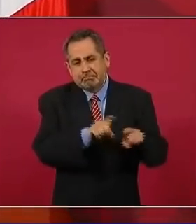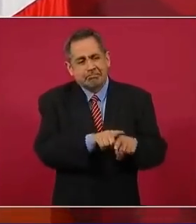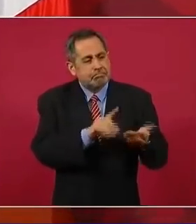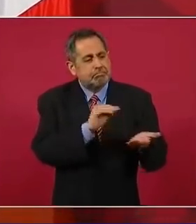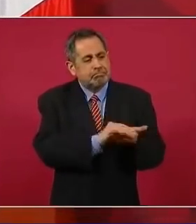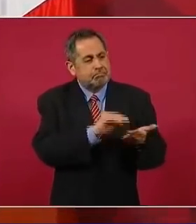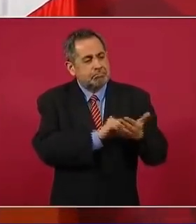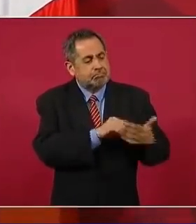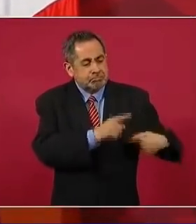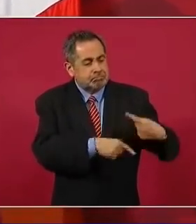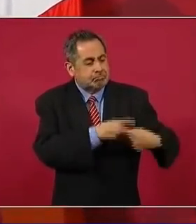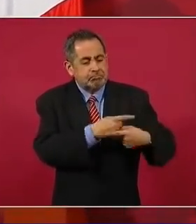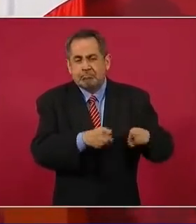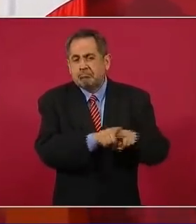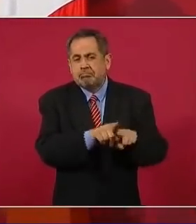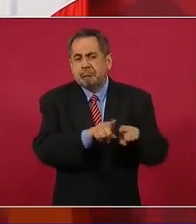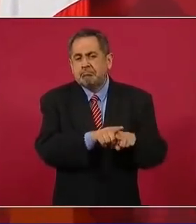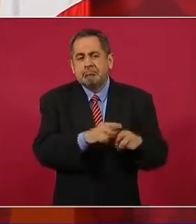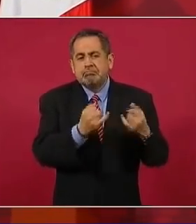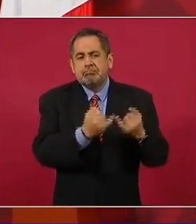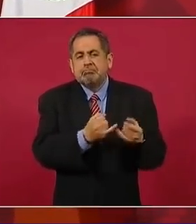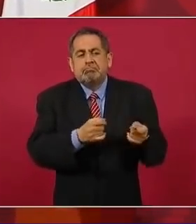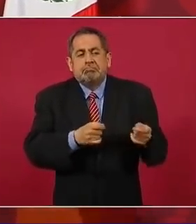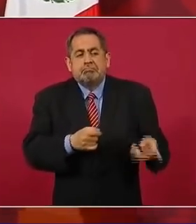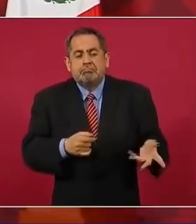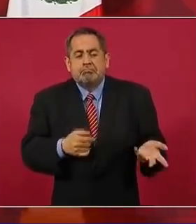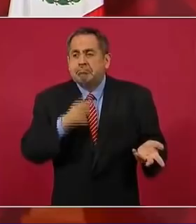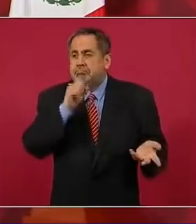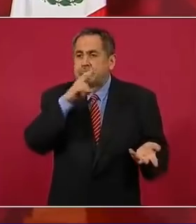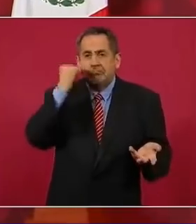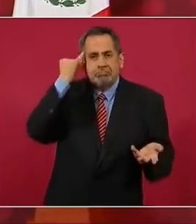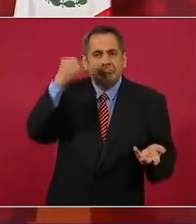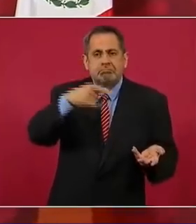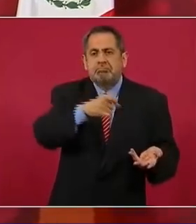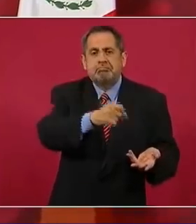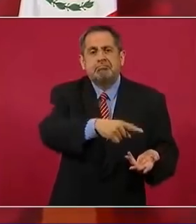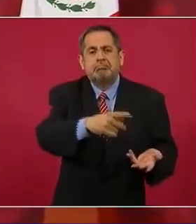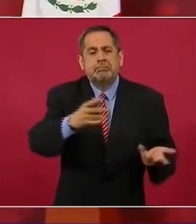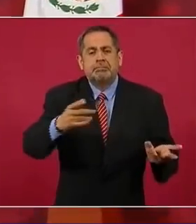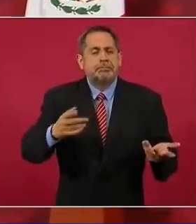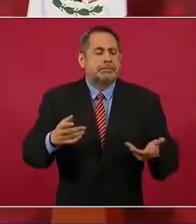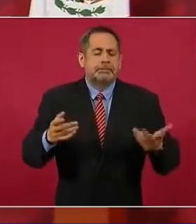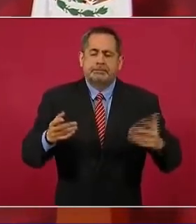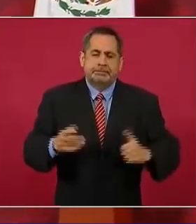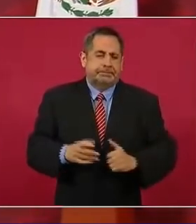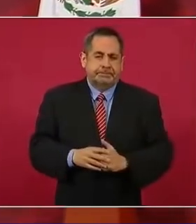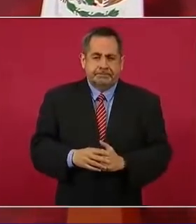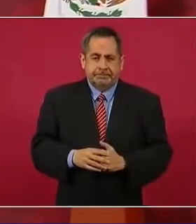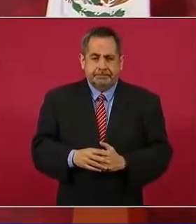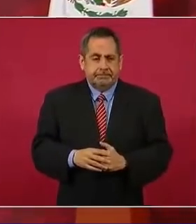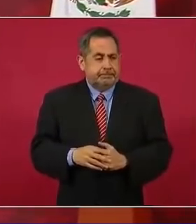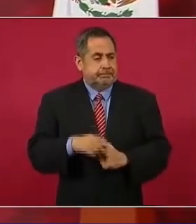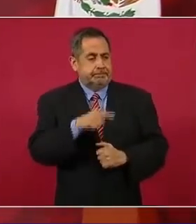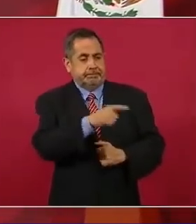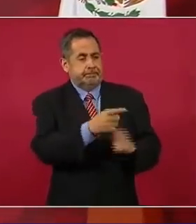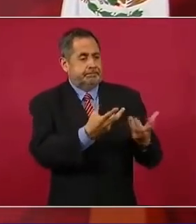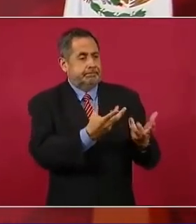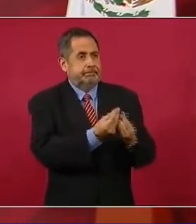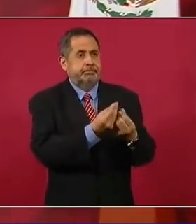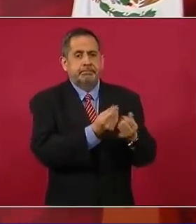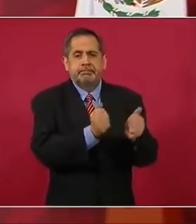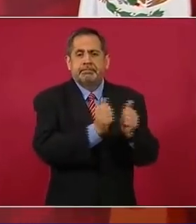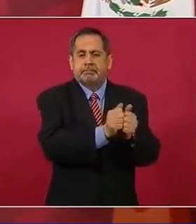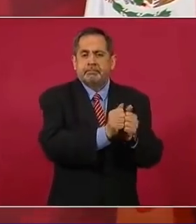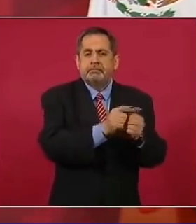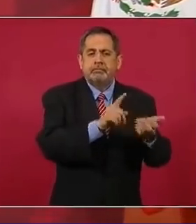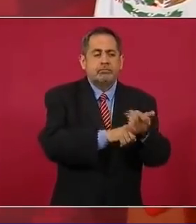siga con esa postura, o que pertenezca a un grupo